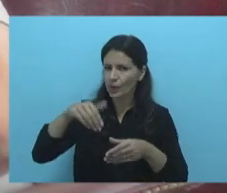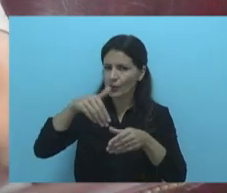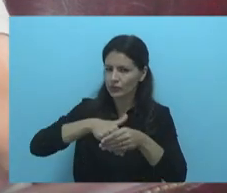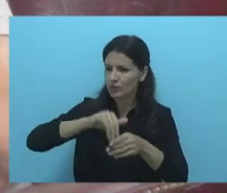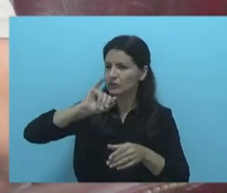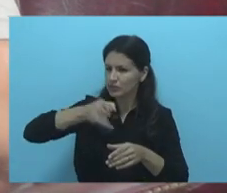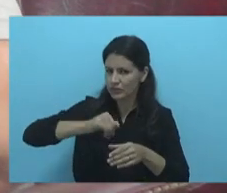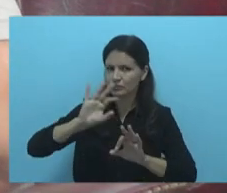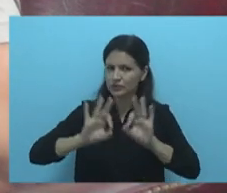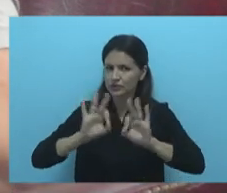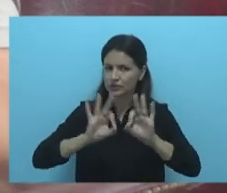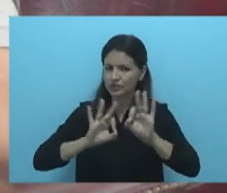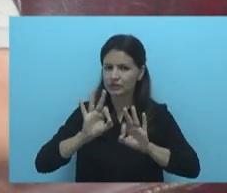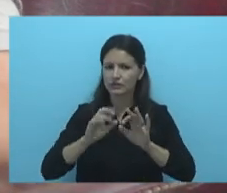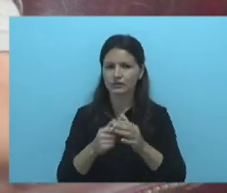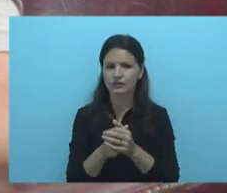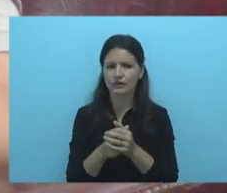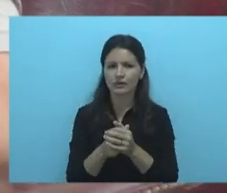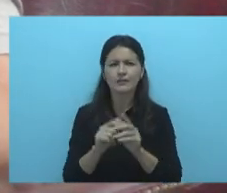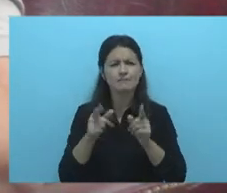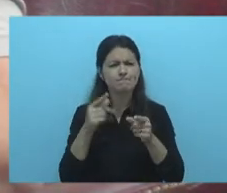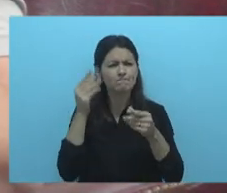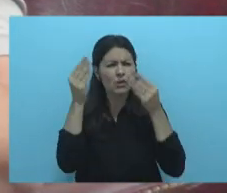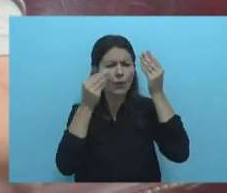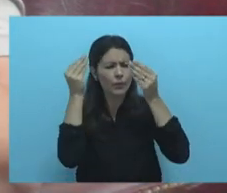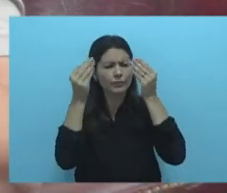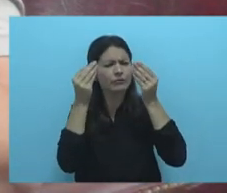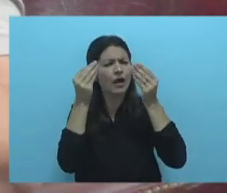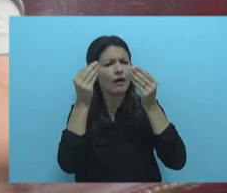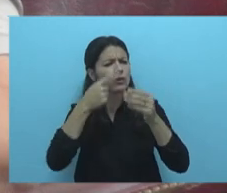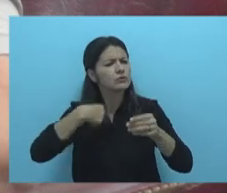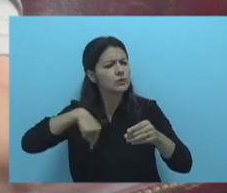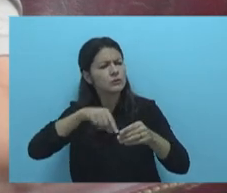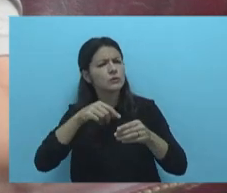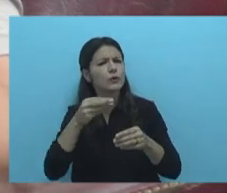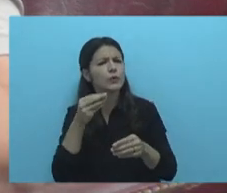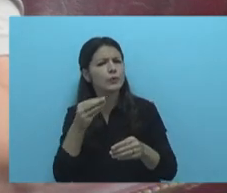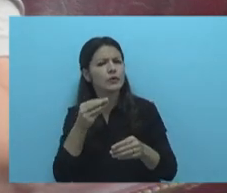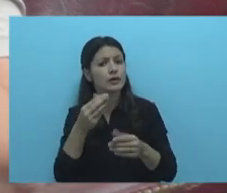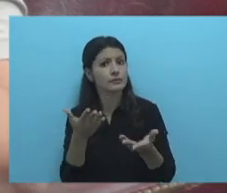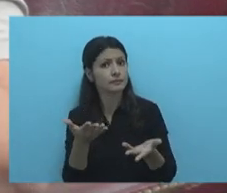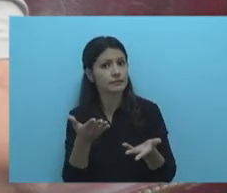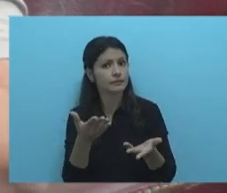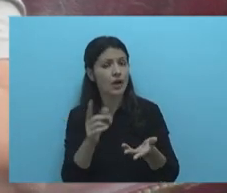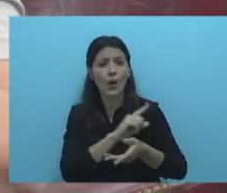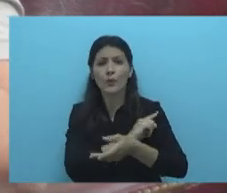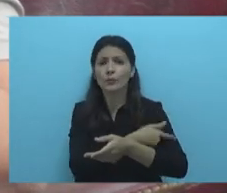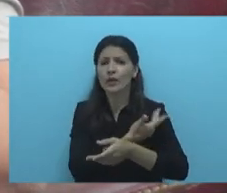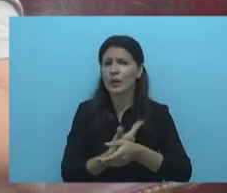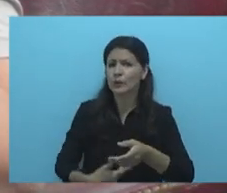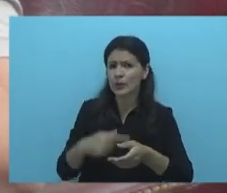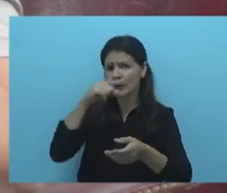iniciativa, manifestar la preocupación por los criterios con los que ha el Ejecutivo Nacional